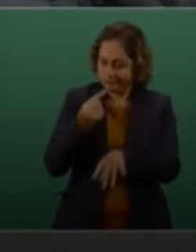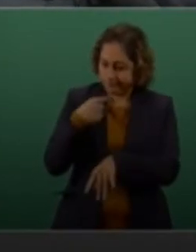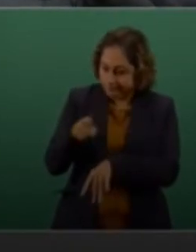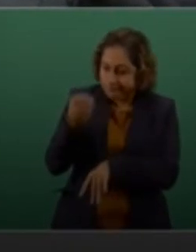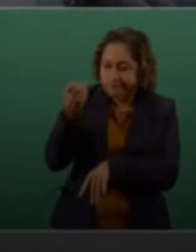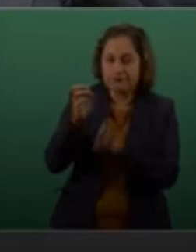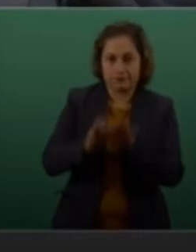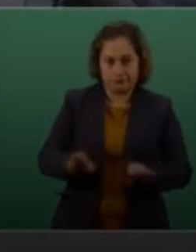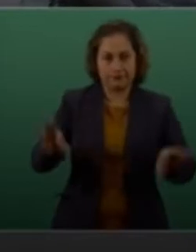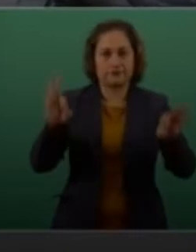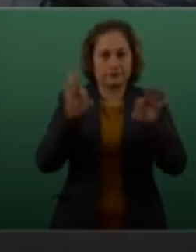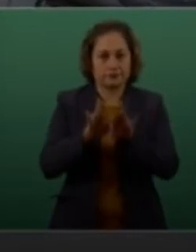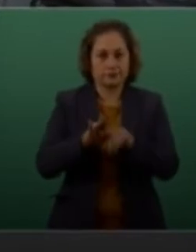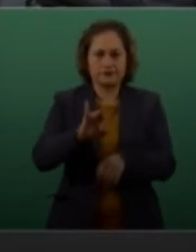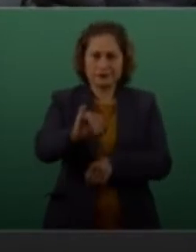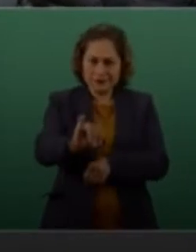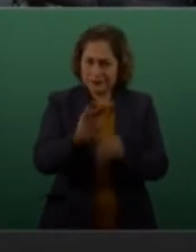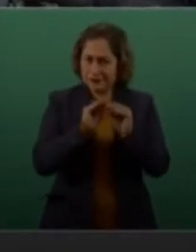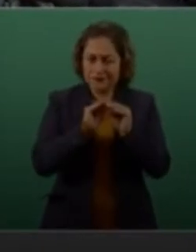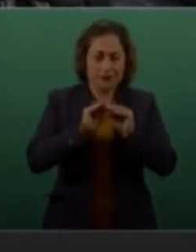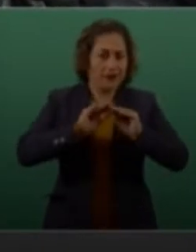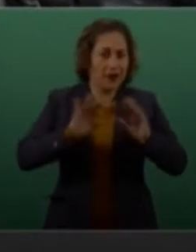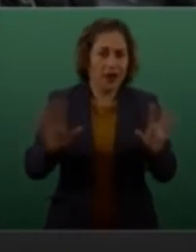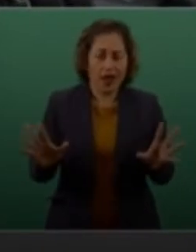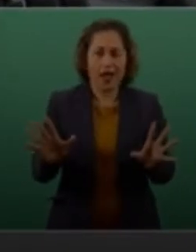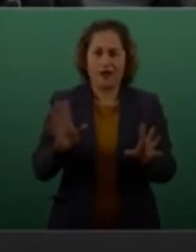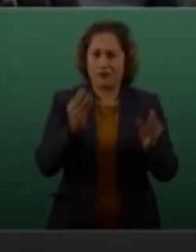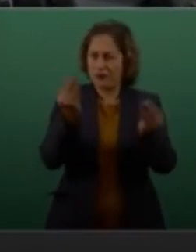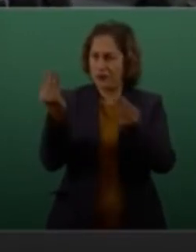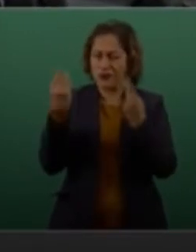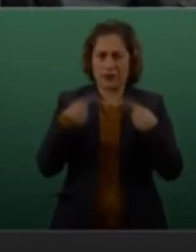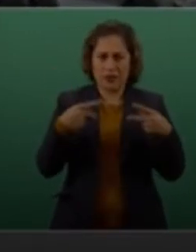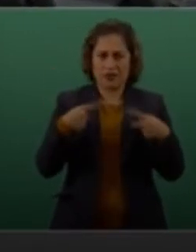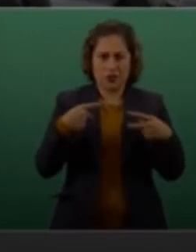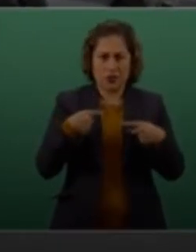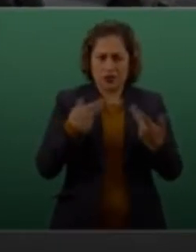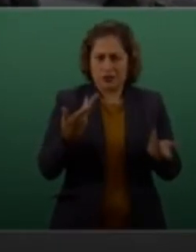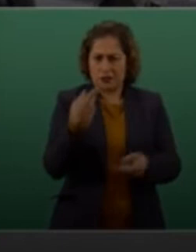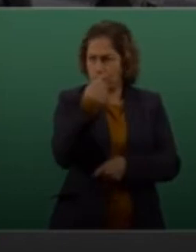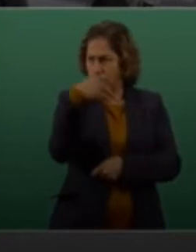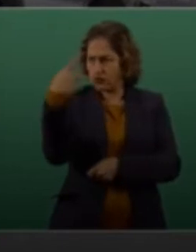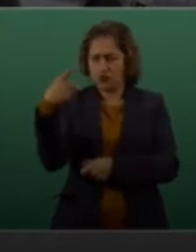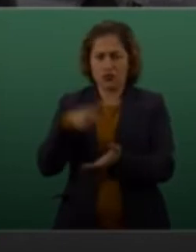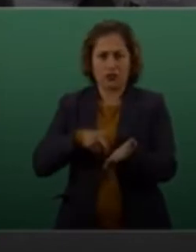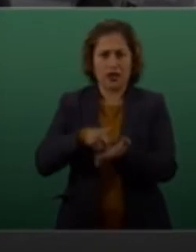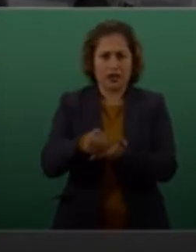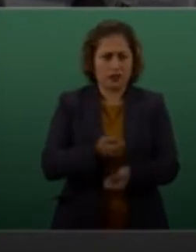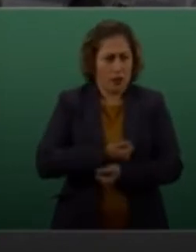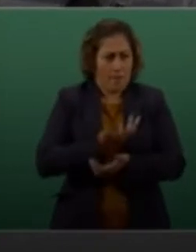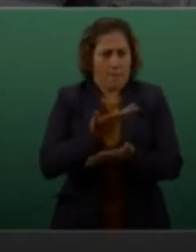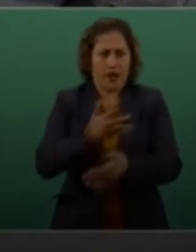Pues sí, sí, no, claro, claro, todo mundo tiene derecho a expresarse y a